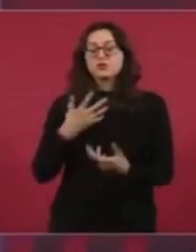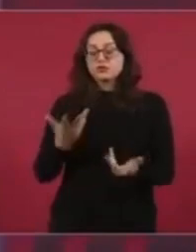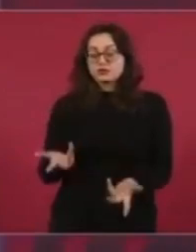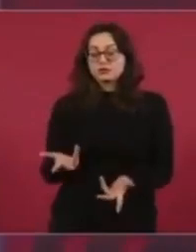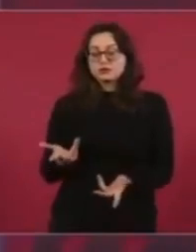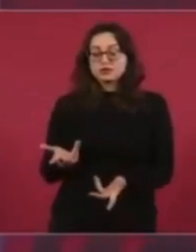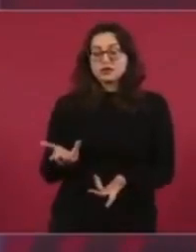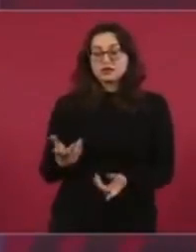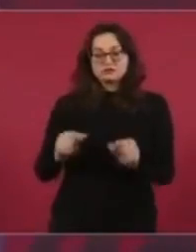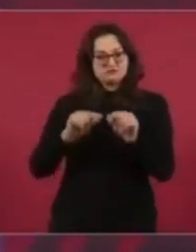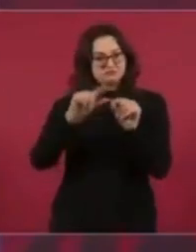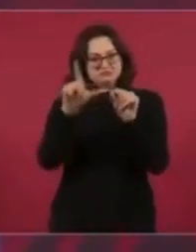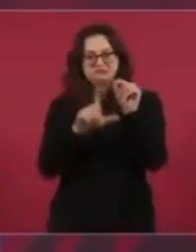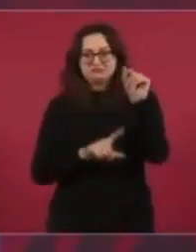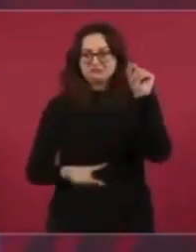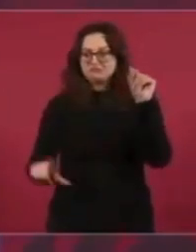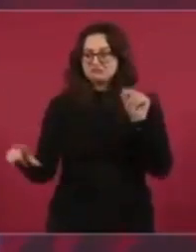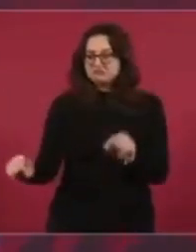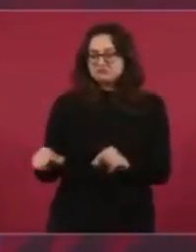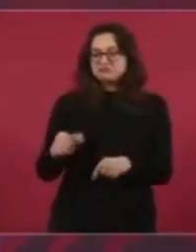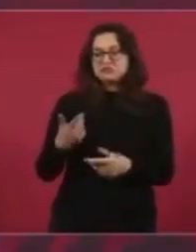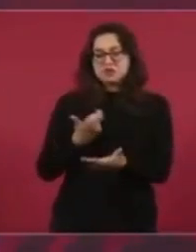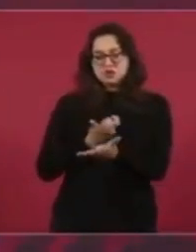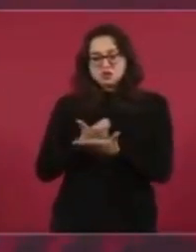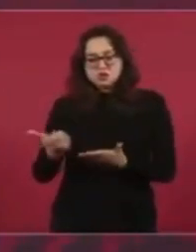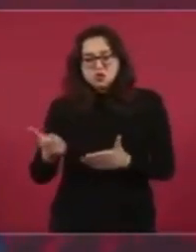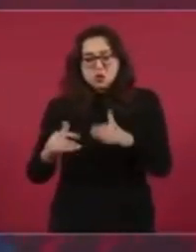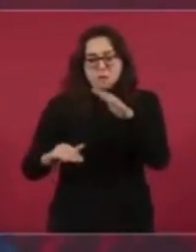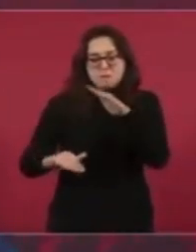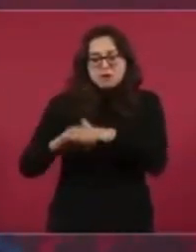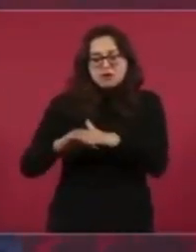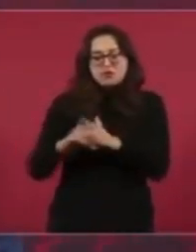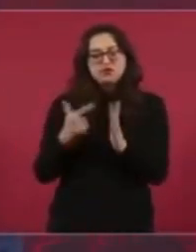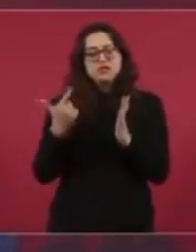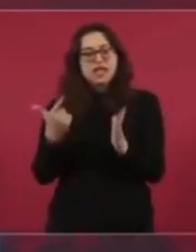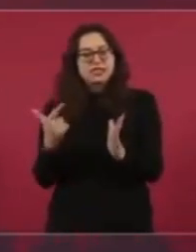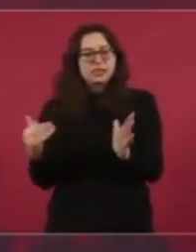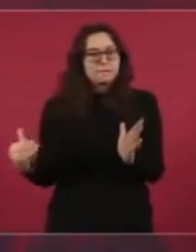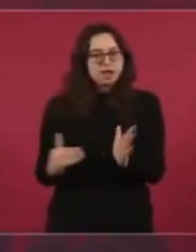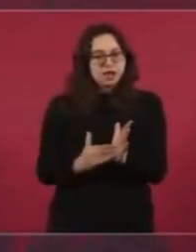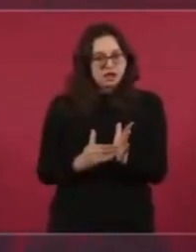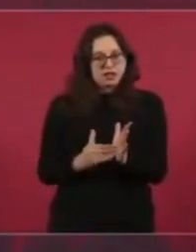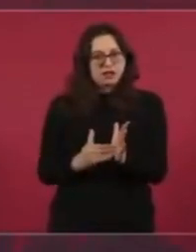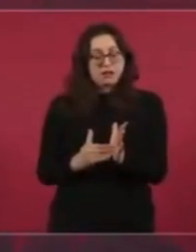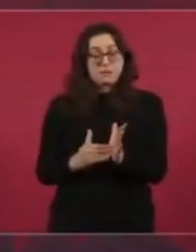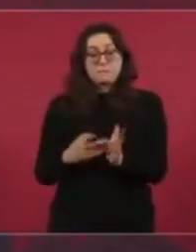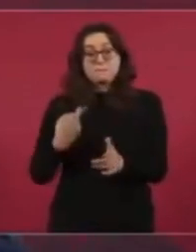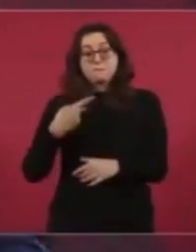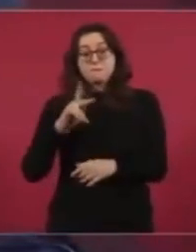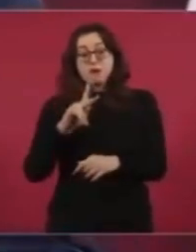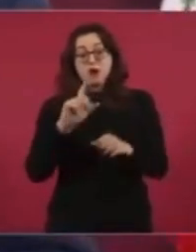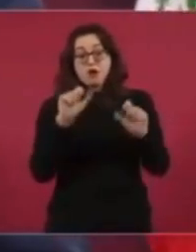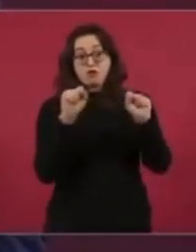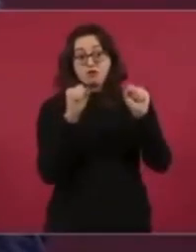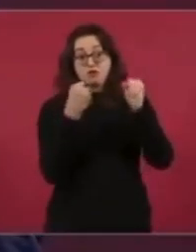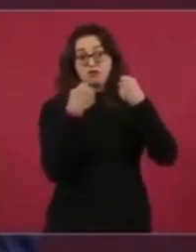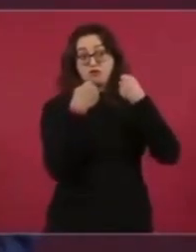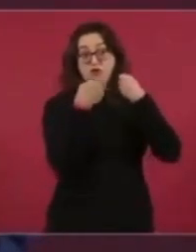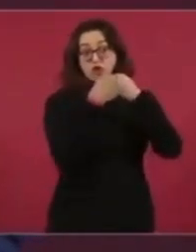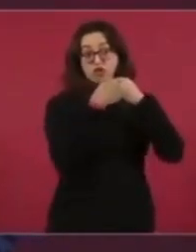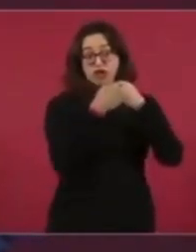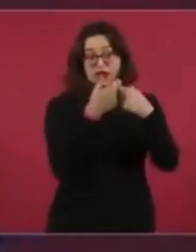libre de la frontera norte el salario pasa de 88